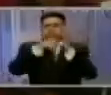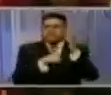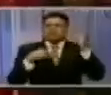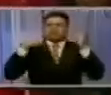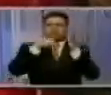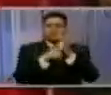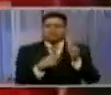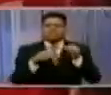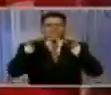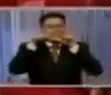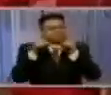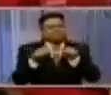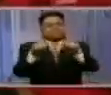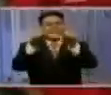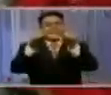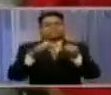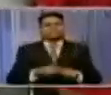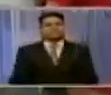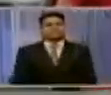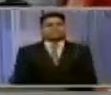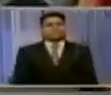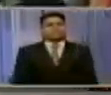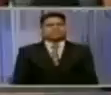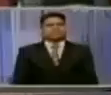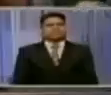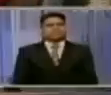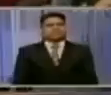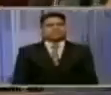luchar. Es la consigna.